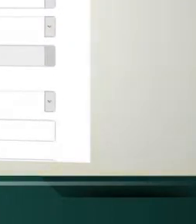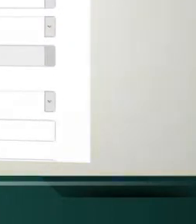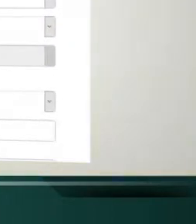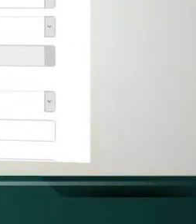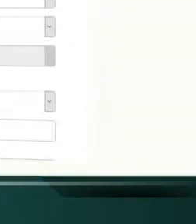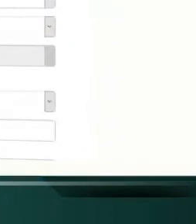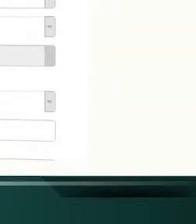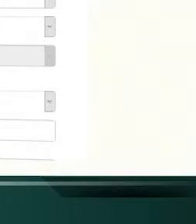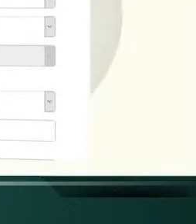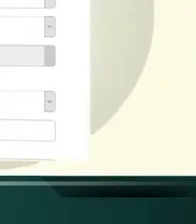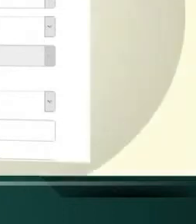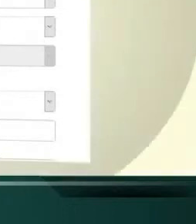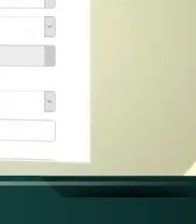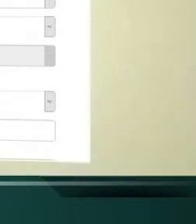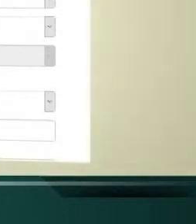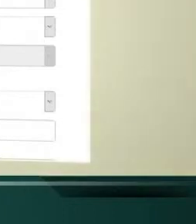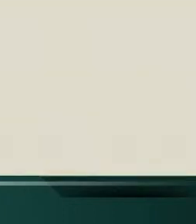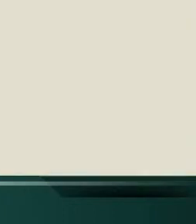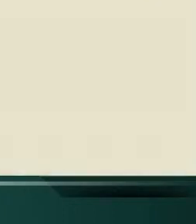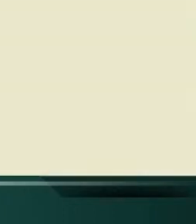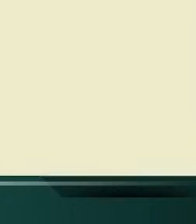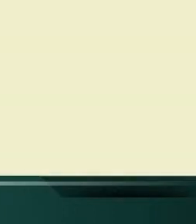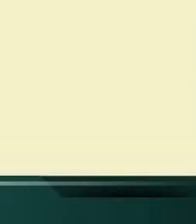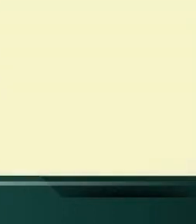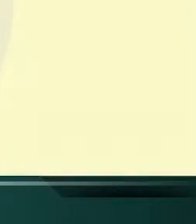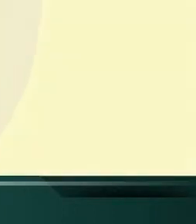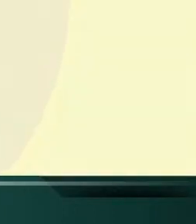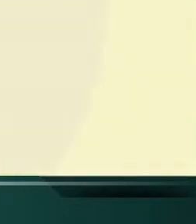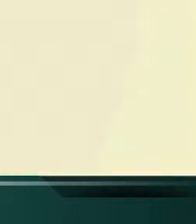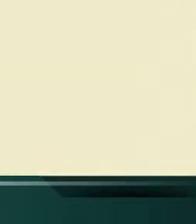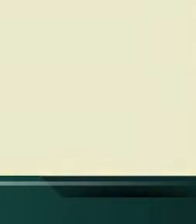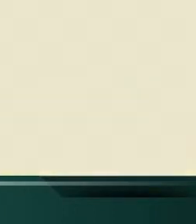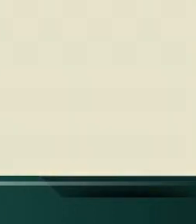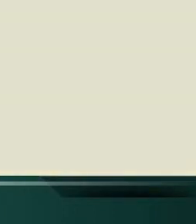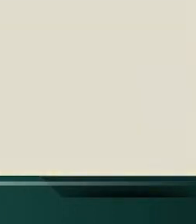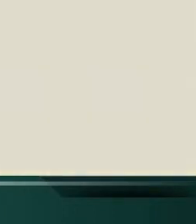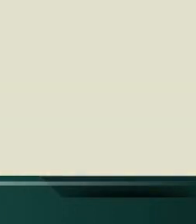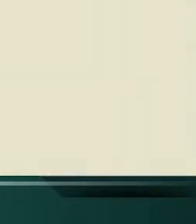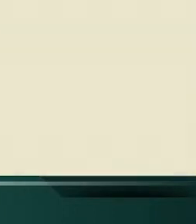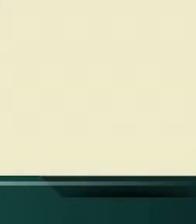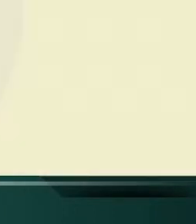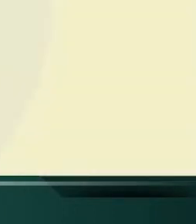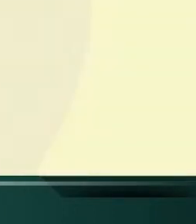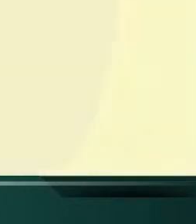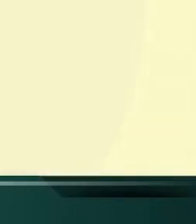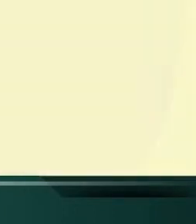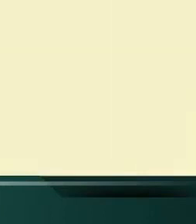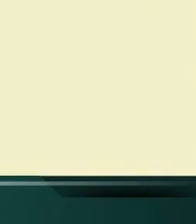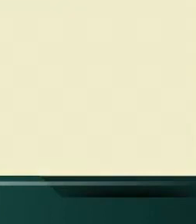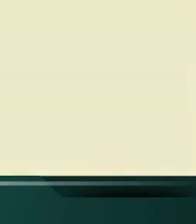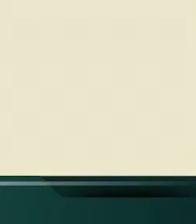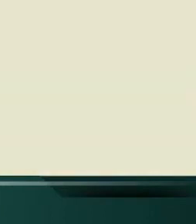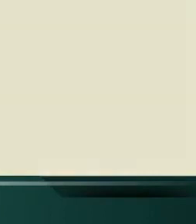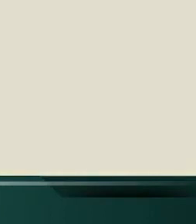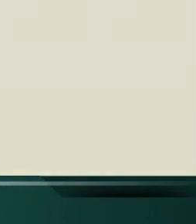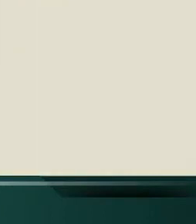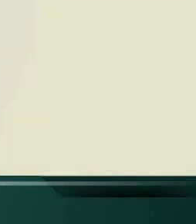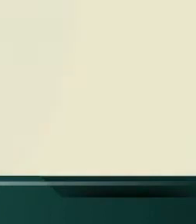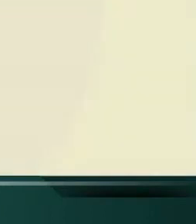es totalmente gratuito. Para obtener tu formato, ingresa al portal